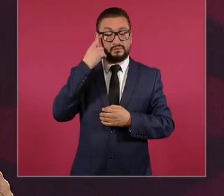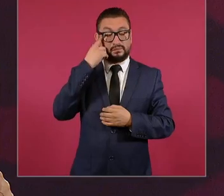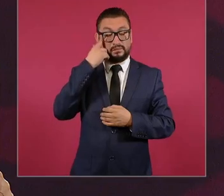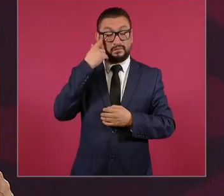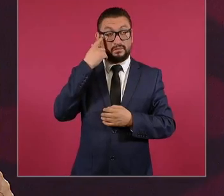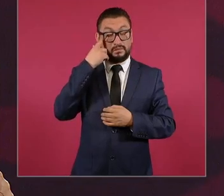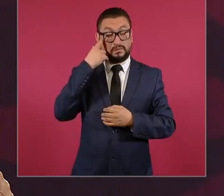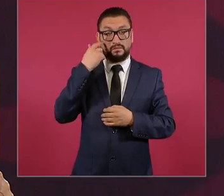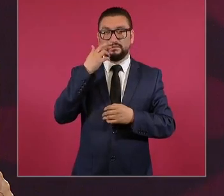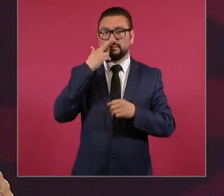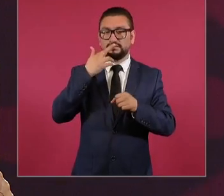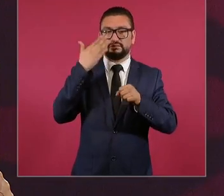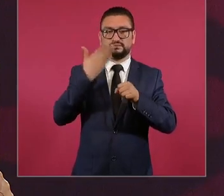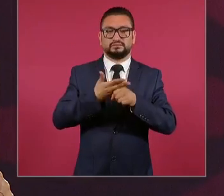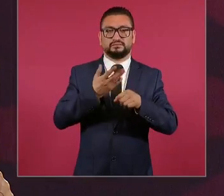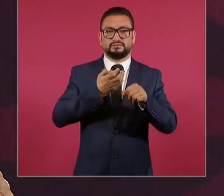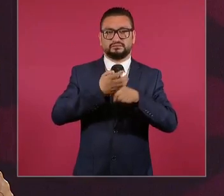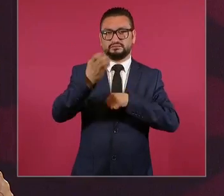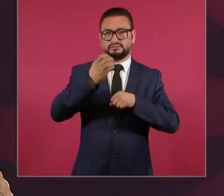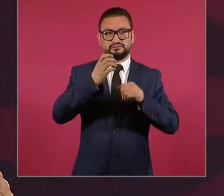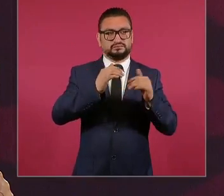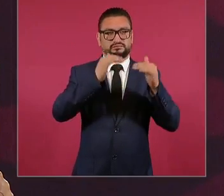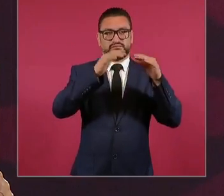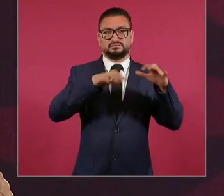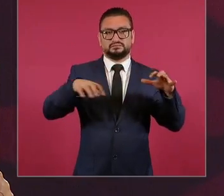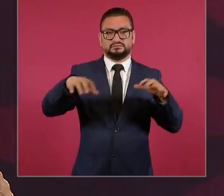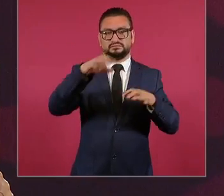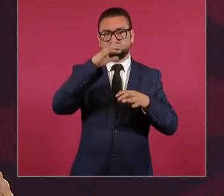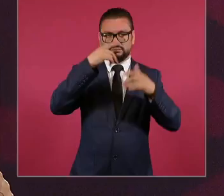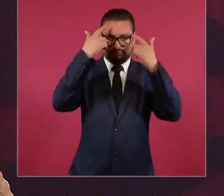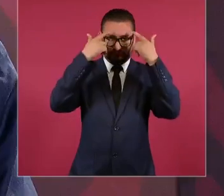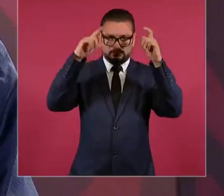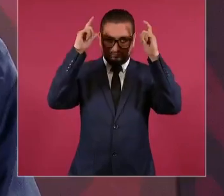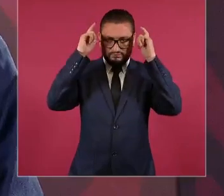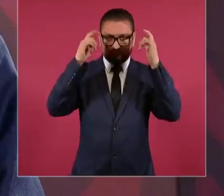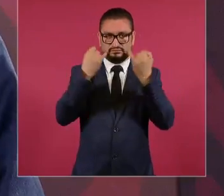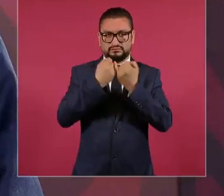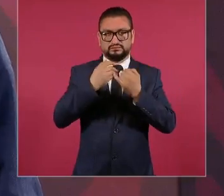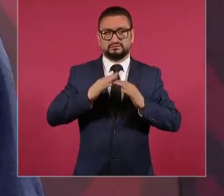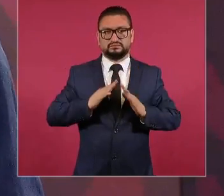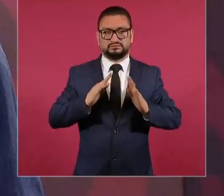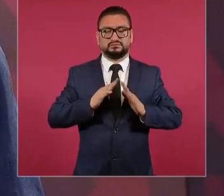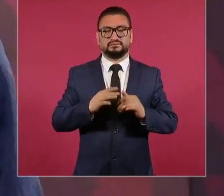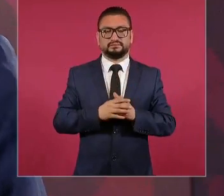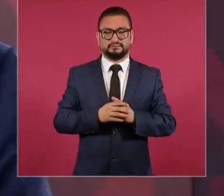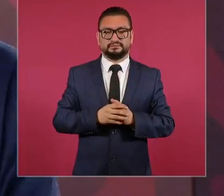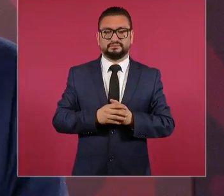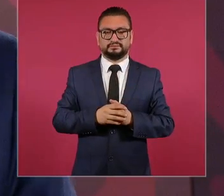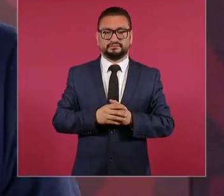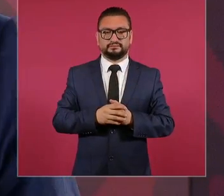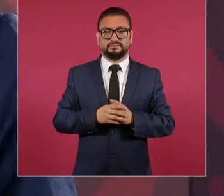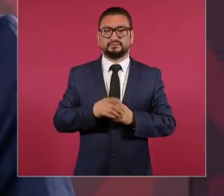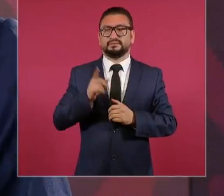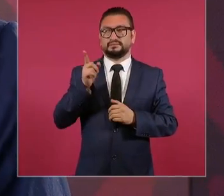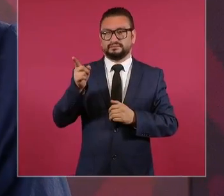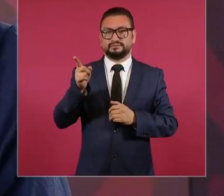responsables de los Estados Mayores tanto de Marina como de Defensa entonces él